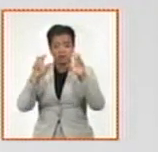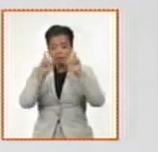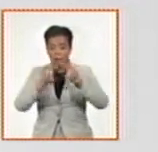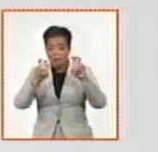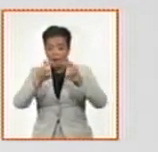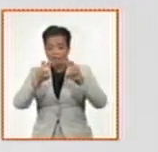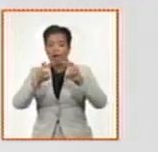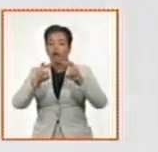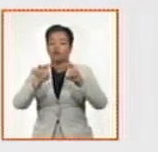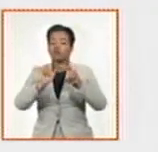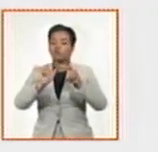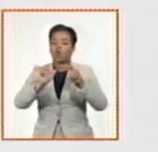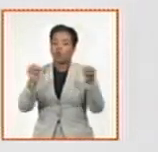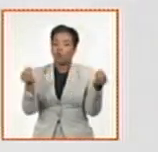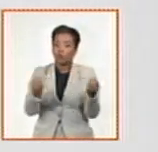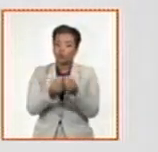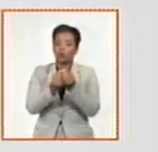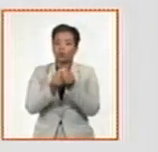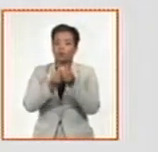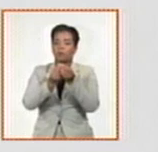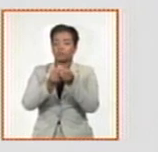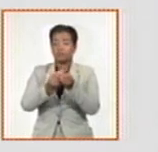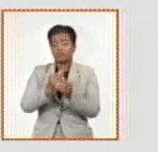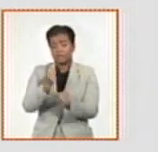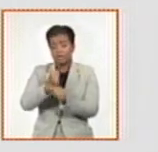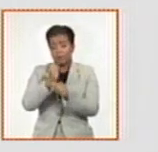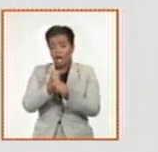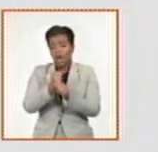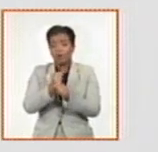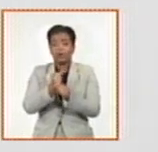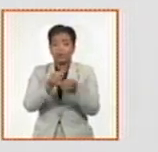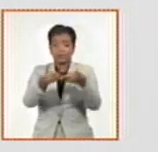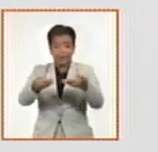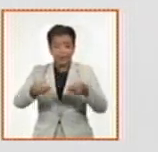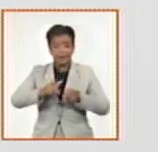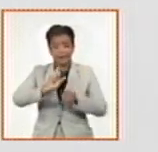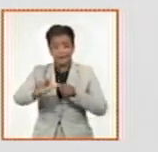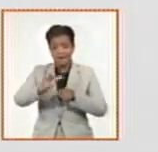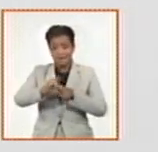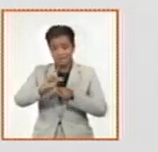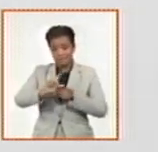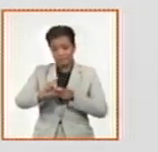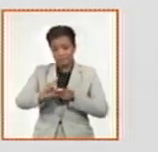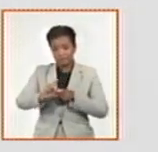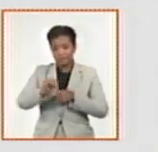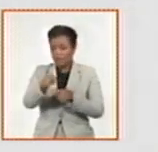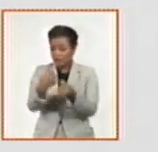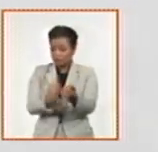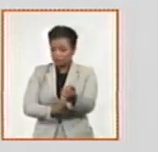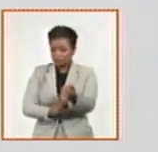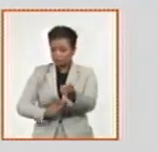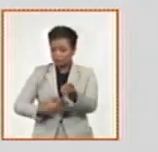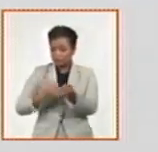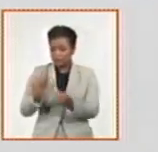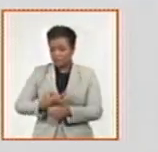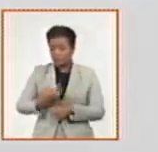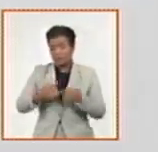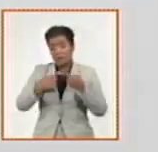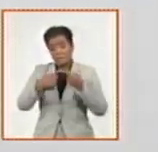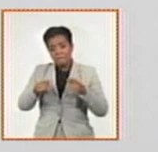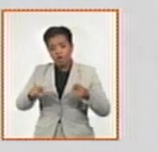entonces fuimos, la agroecología se fundamenta en lo tradicional, pero con un